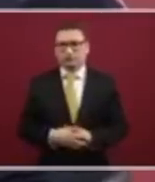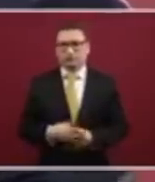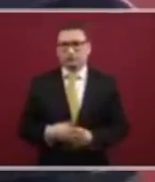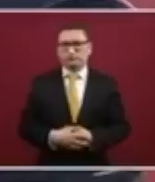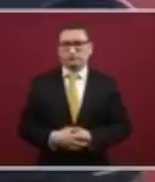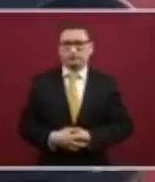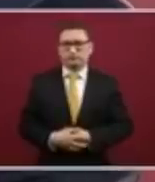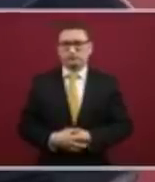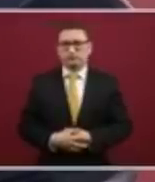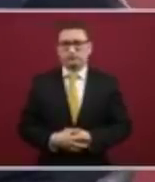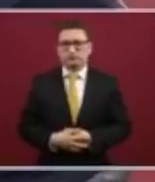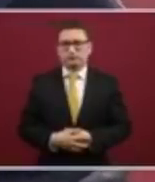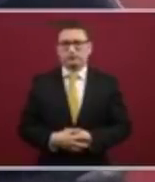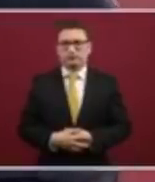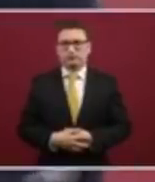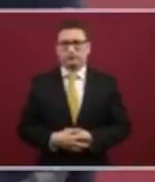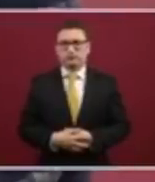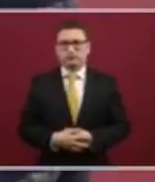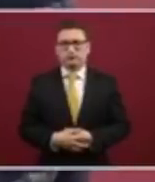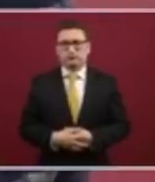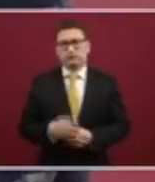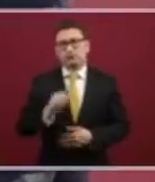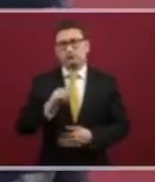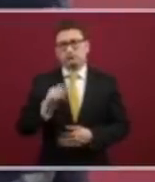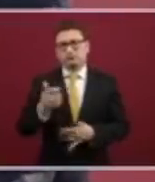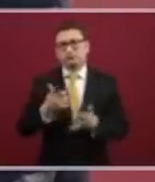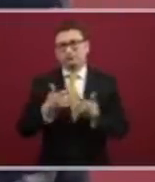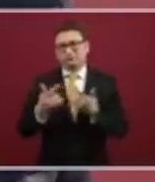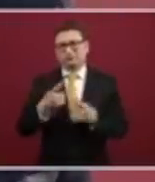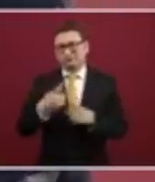más que da hasta pena, pues,